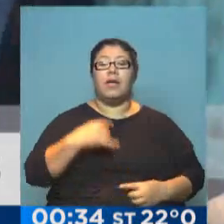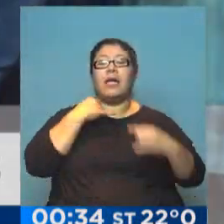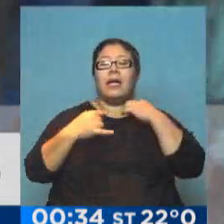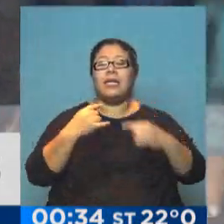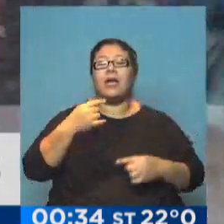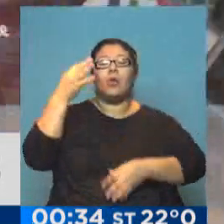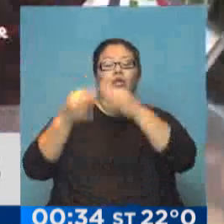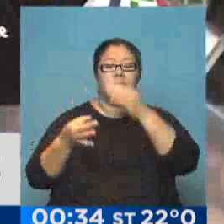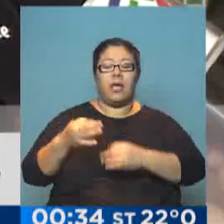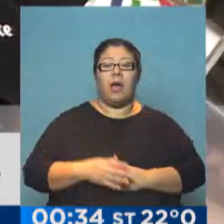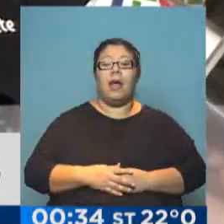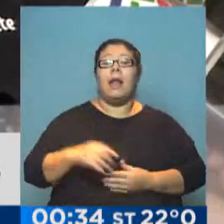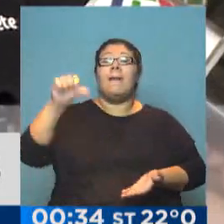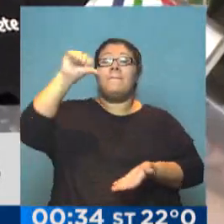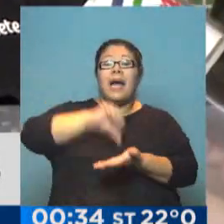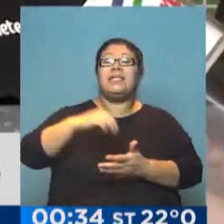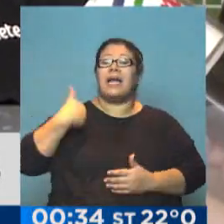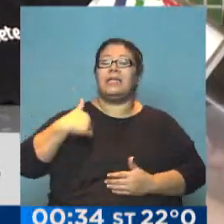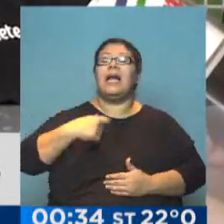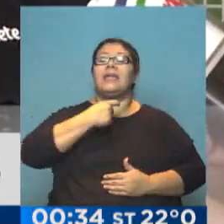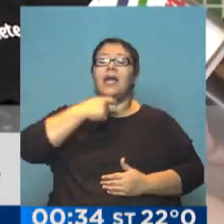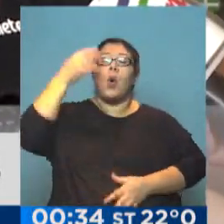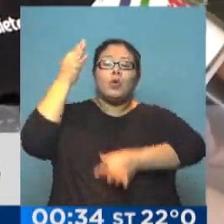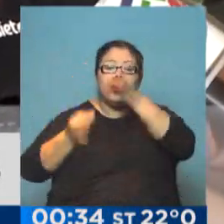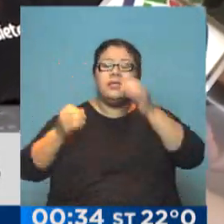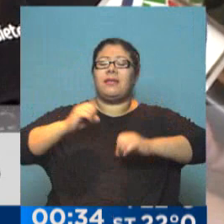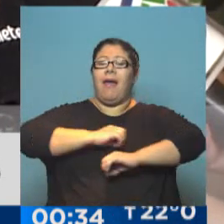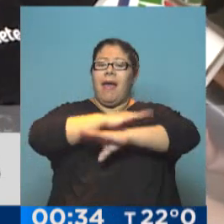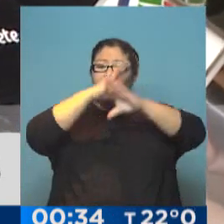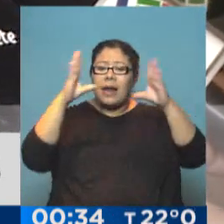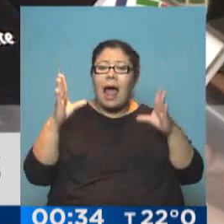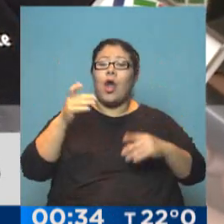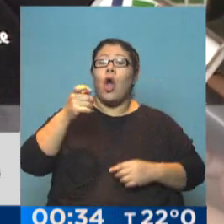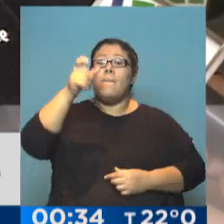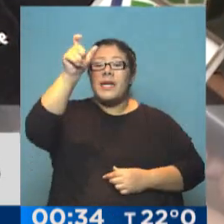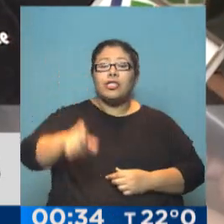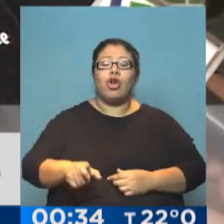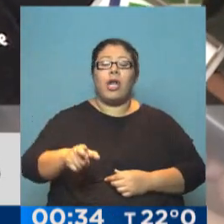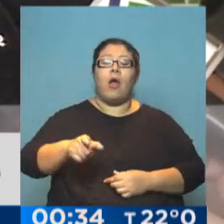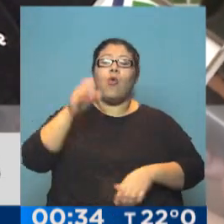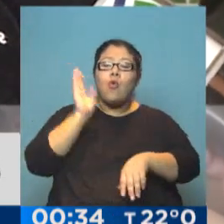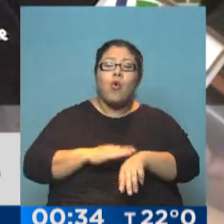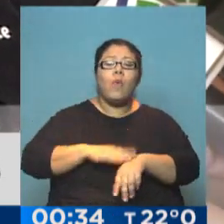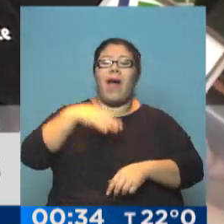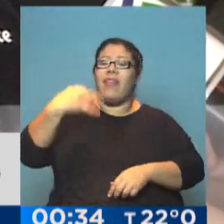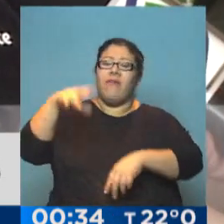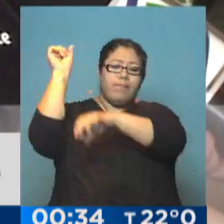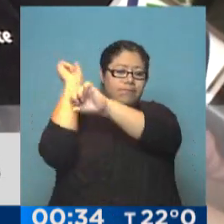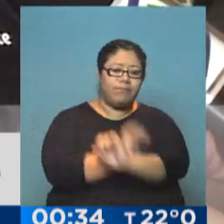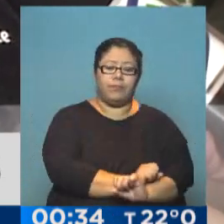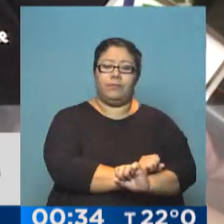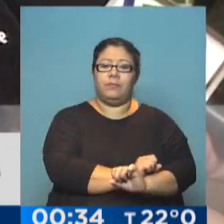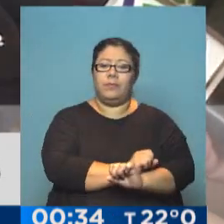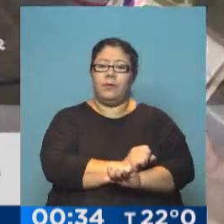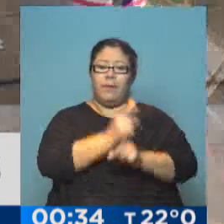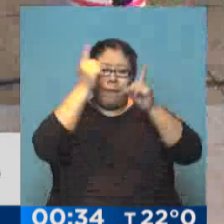El país quiere una justicia transparente y que dé con los culpables de la muerte de inocentes tras las rejas, cárcel efectiva